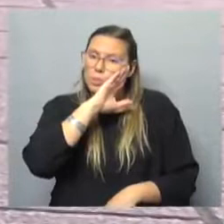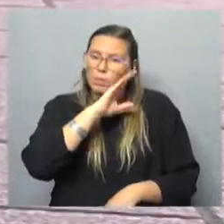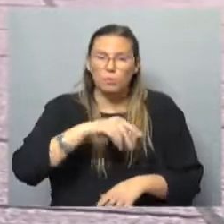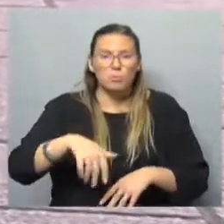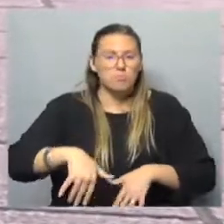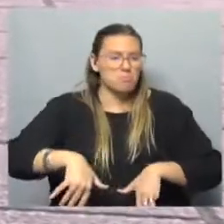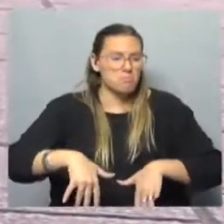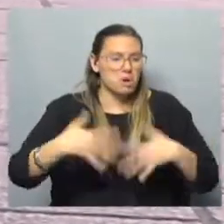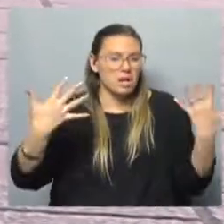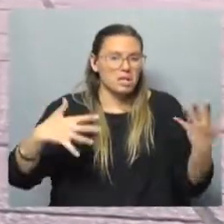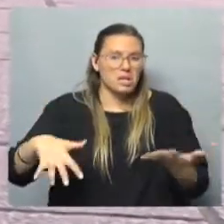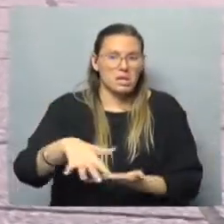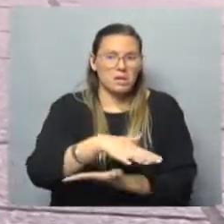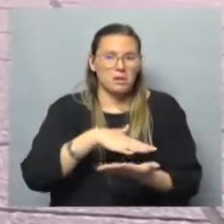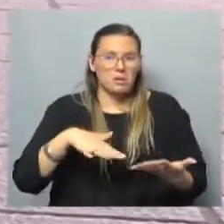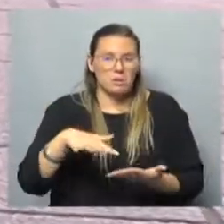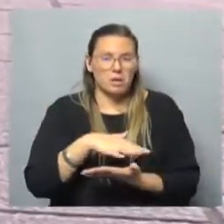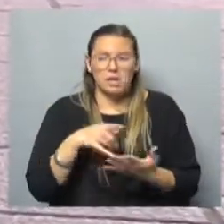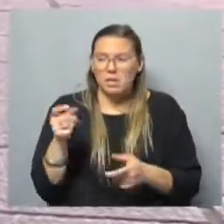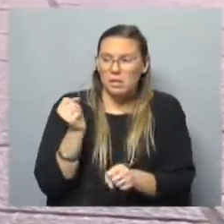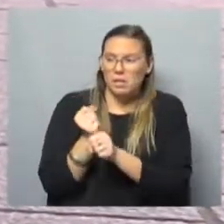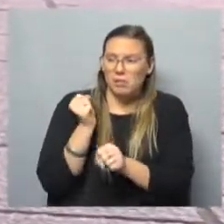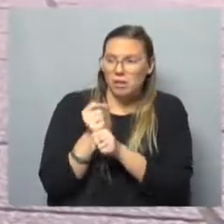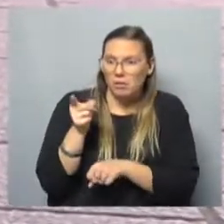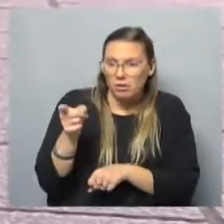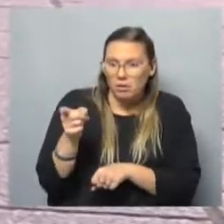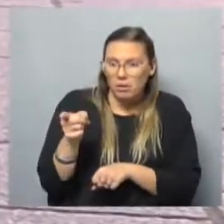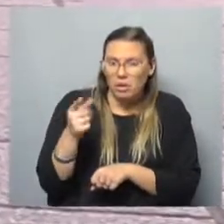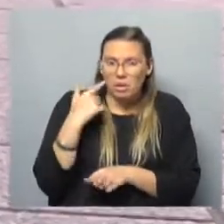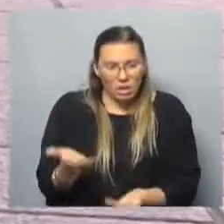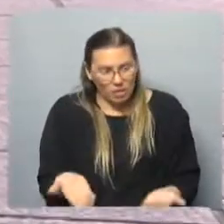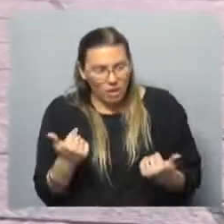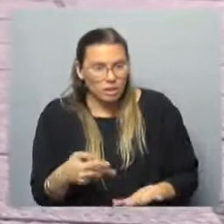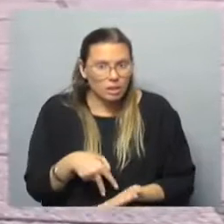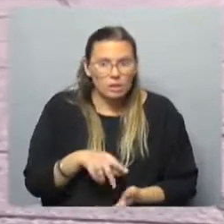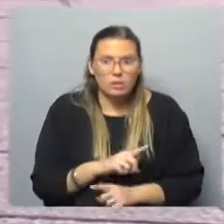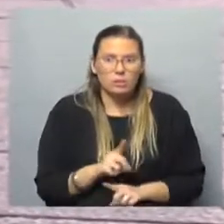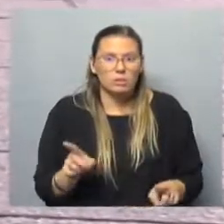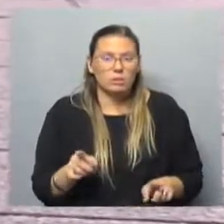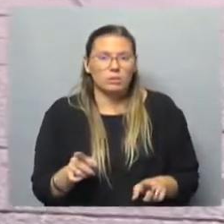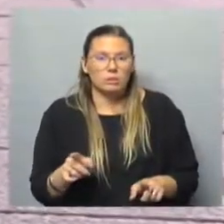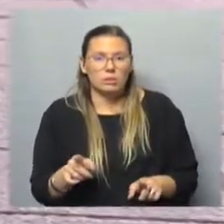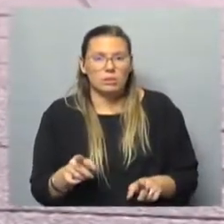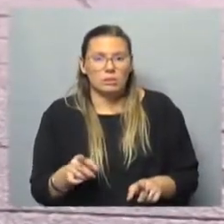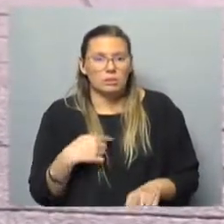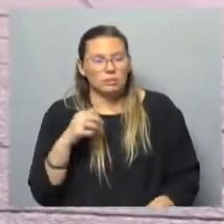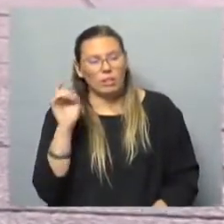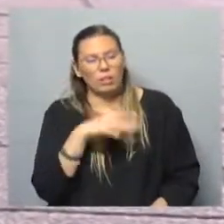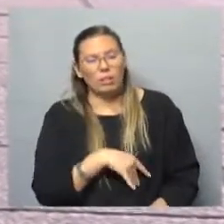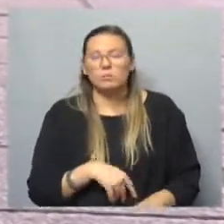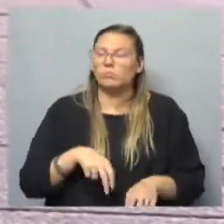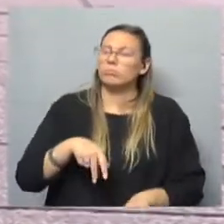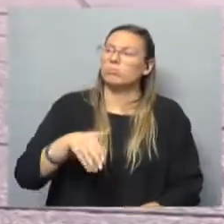cualquier lado. Y el laburo de ellos es, yo qué sé, que se levanten. No, hacen que no lo ven y sin